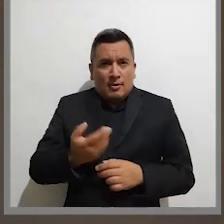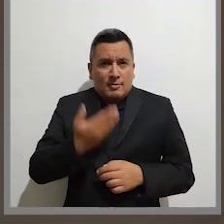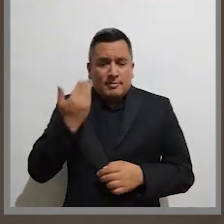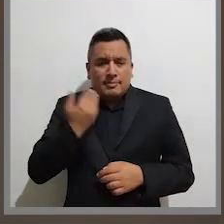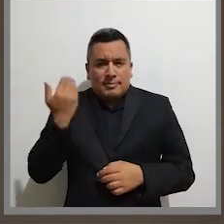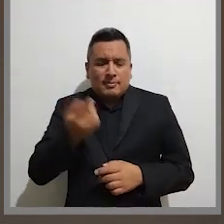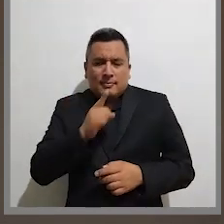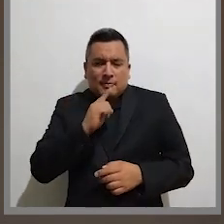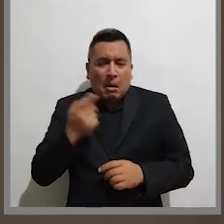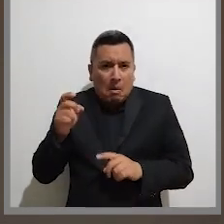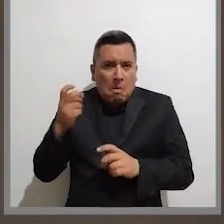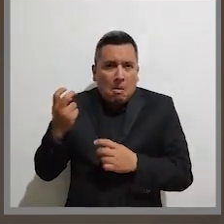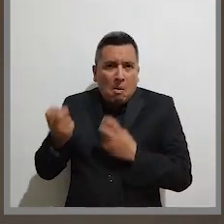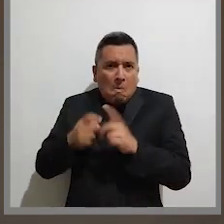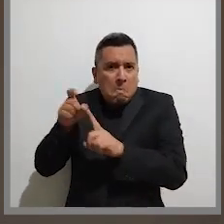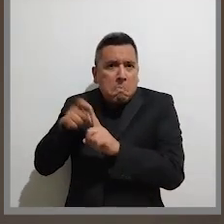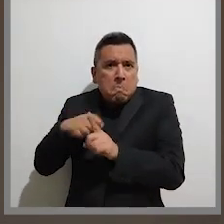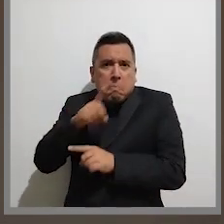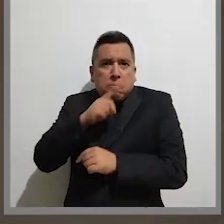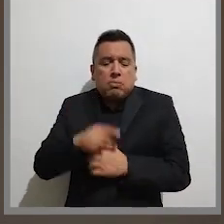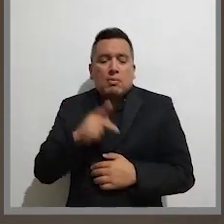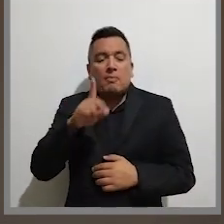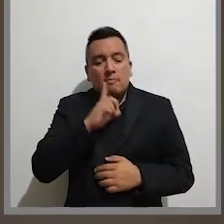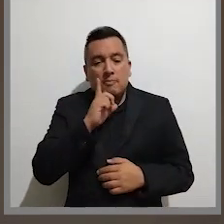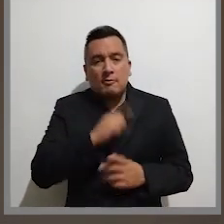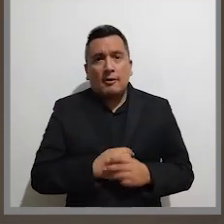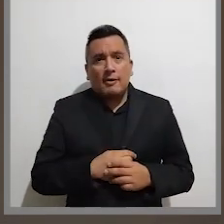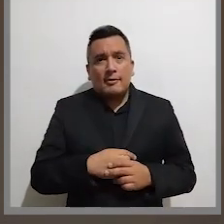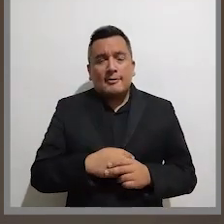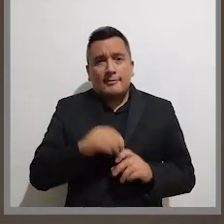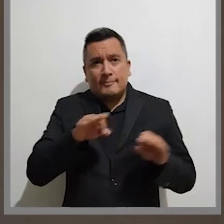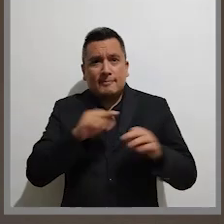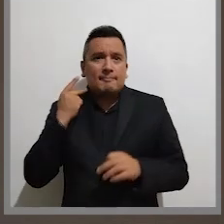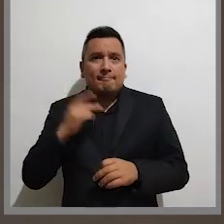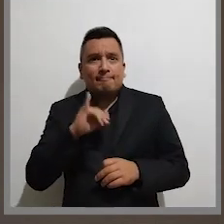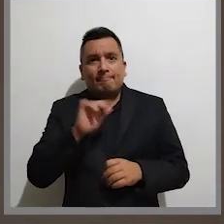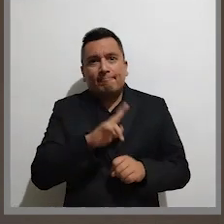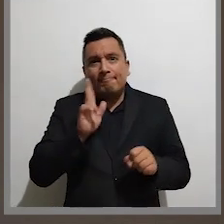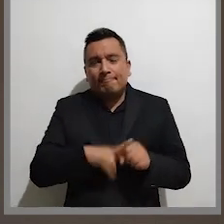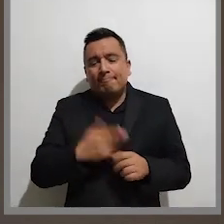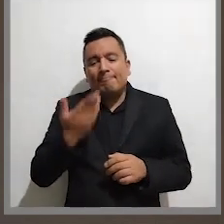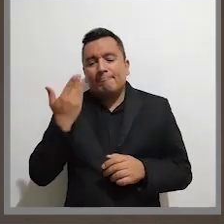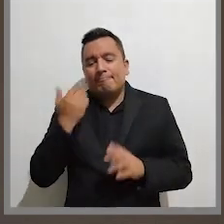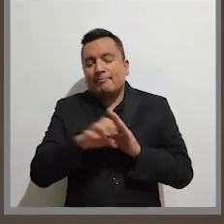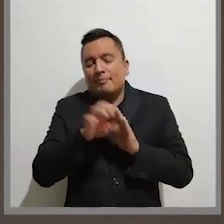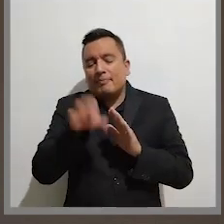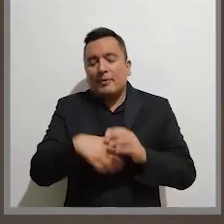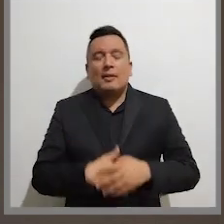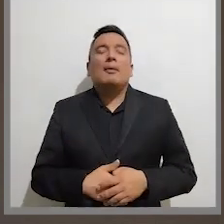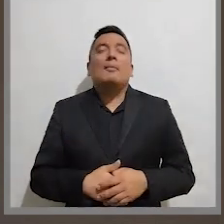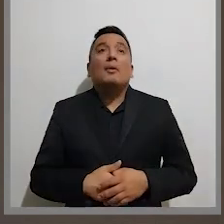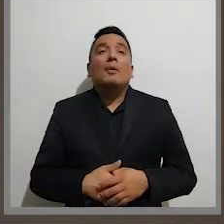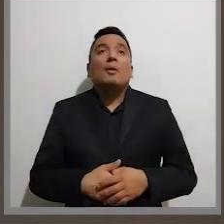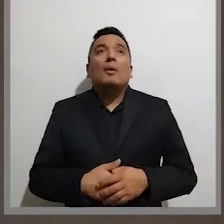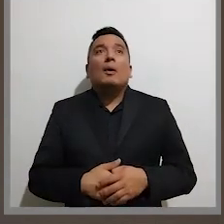no es algo que esté en el escrutinio público y generalmente con las mujeres que están en la política sí es algo muy usual. Por ejemplo,